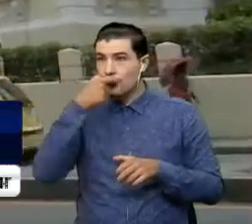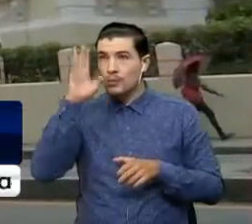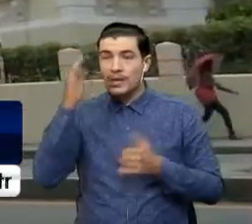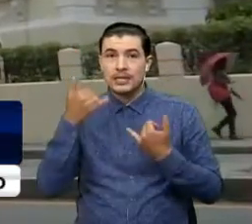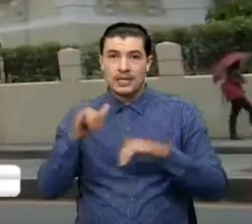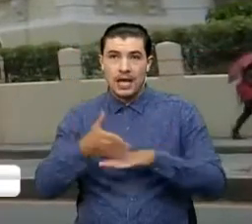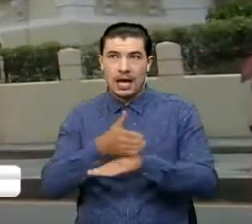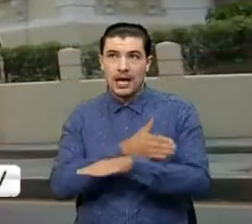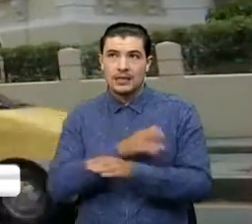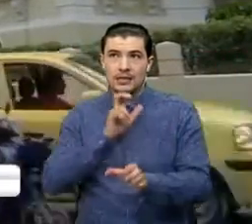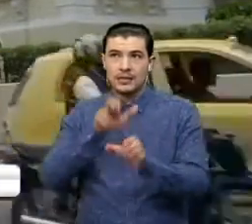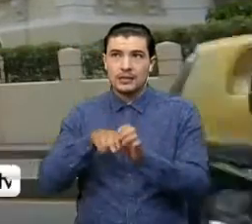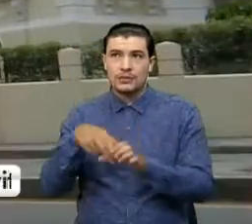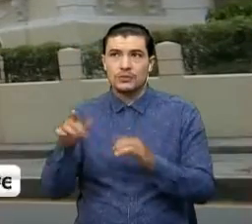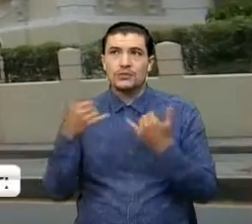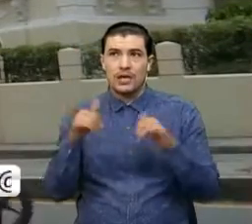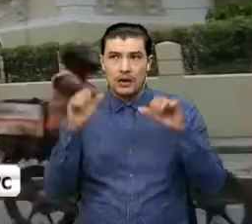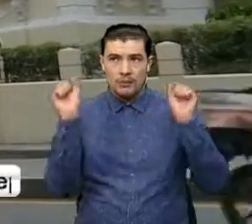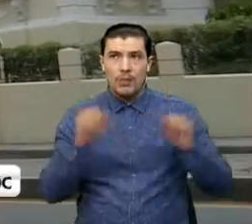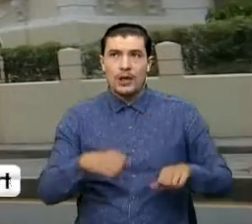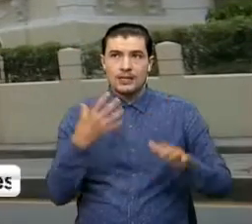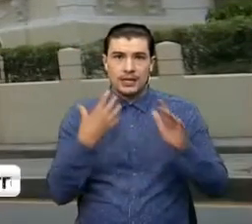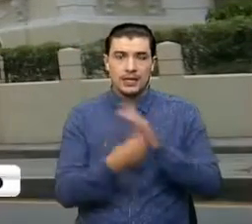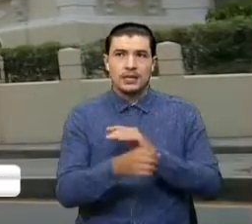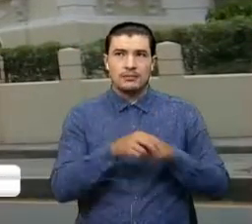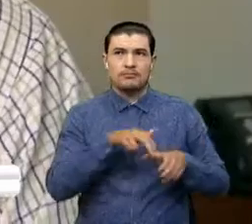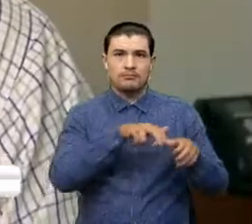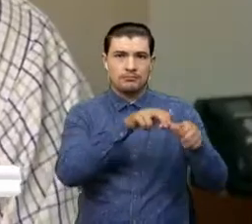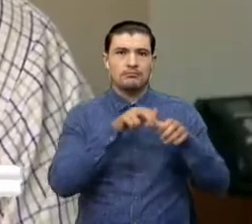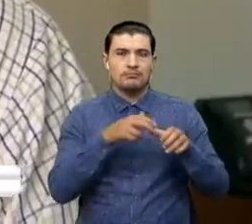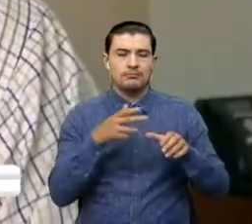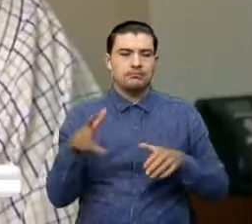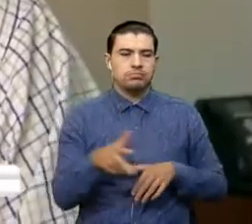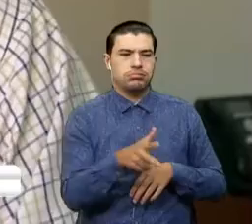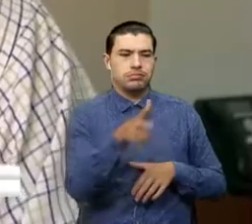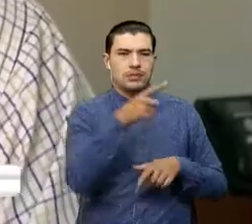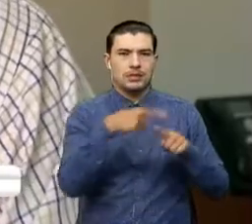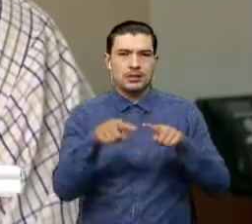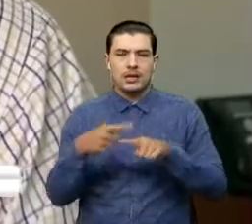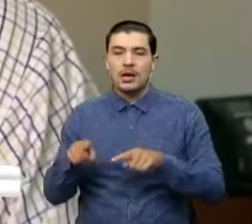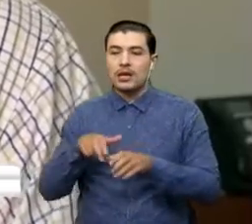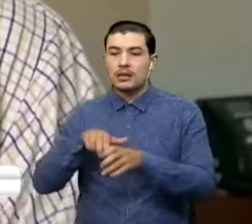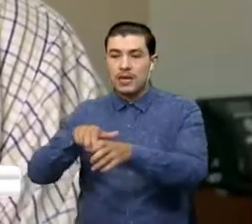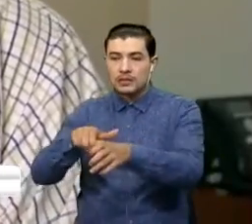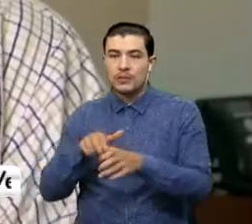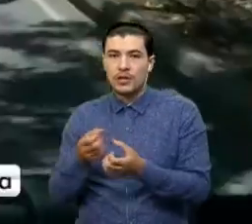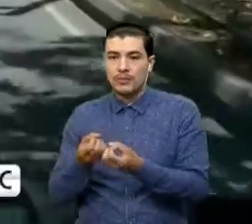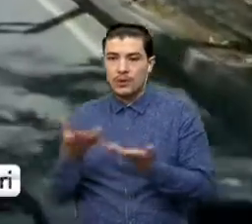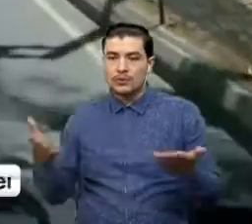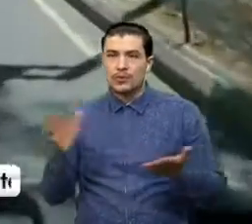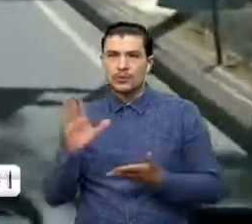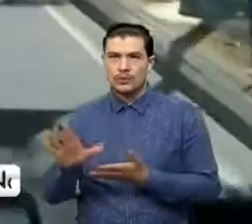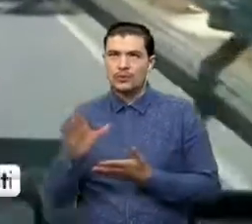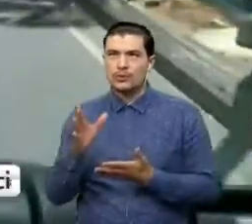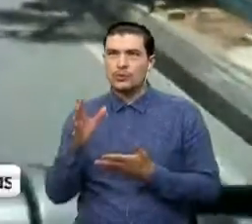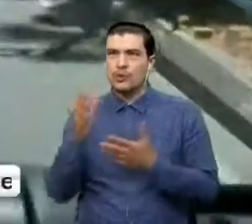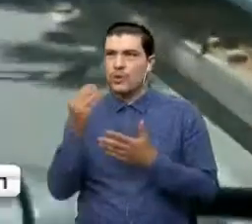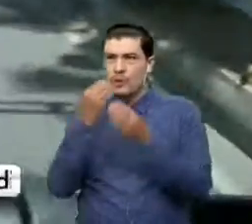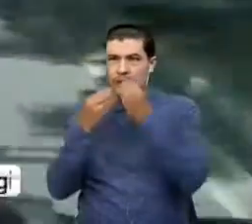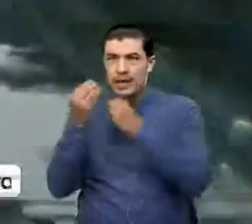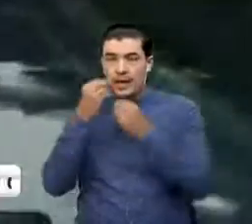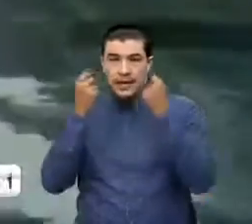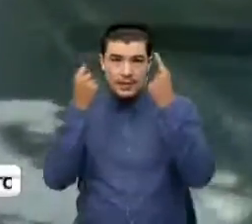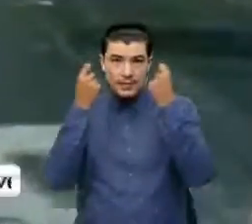vieron reglamentados a ellos ellos podrán transitar por los diferentes zonas los que transportan productos perecederos entendiéndose